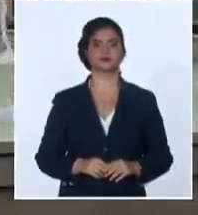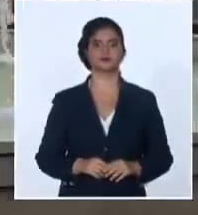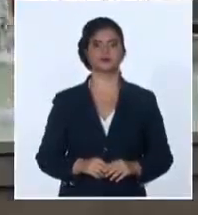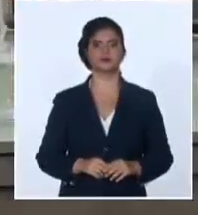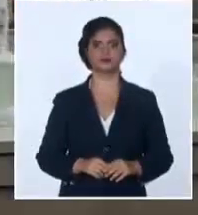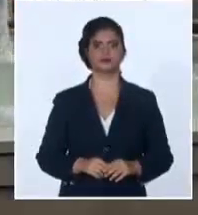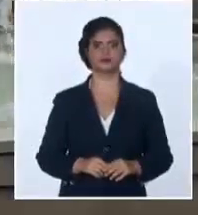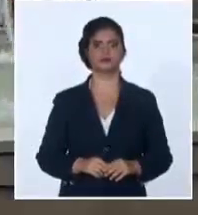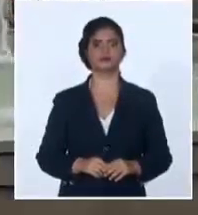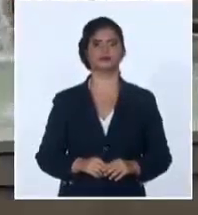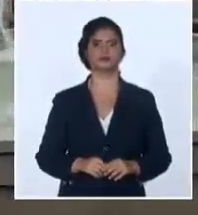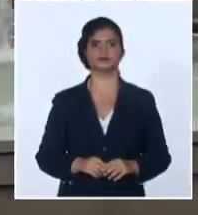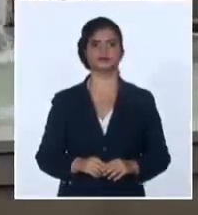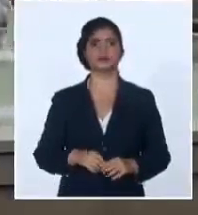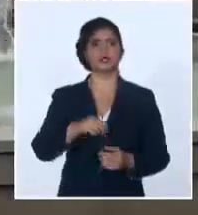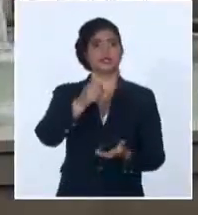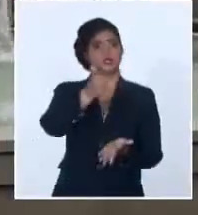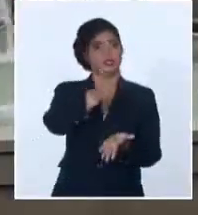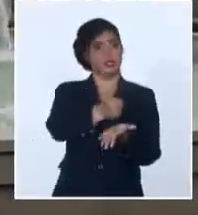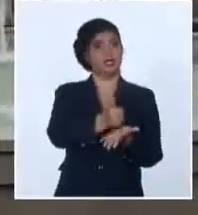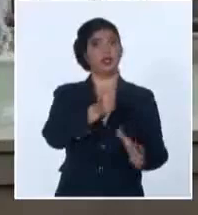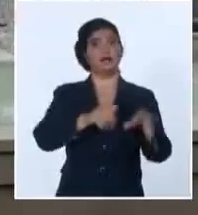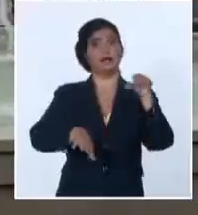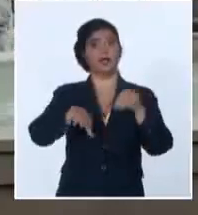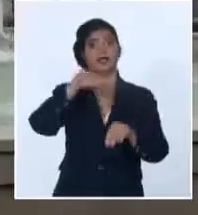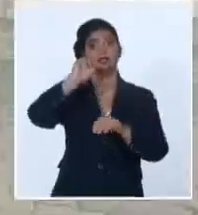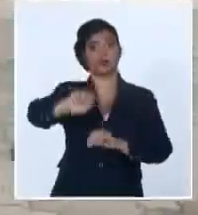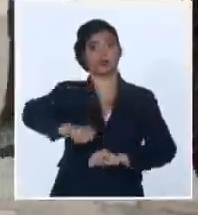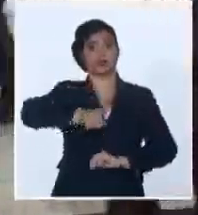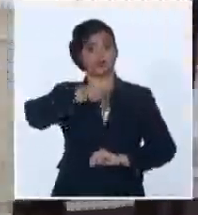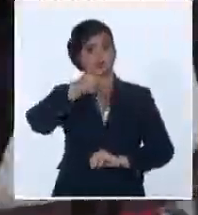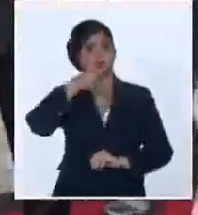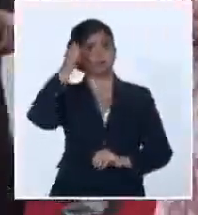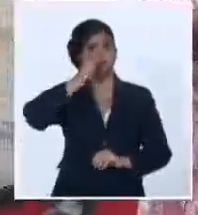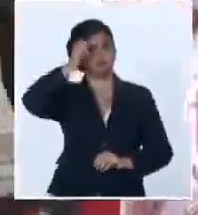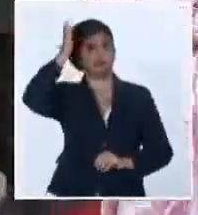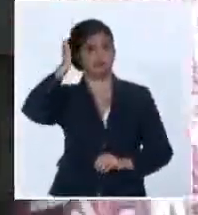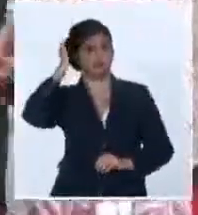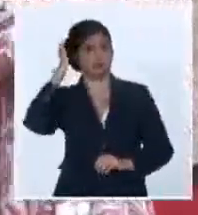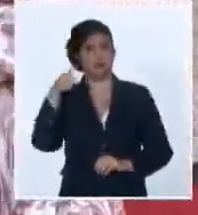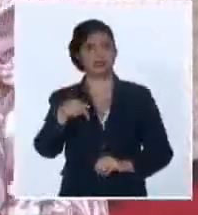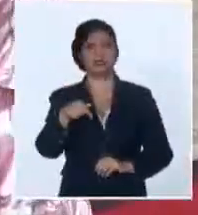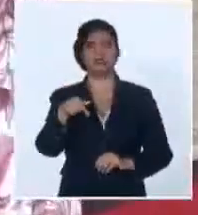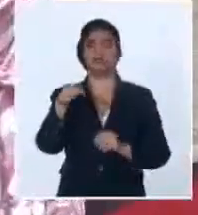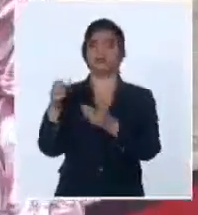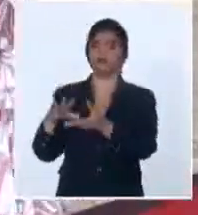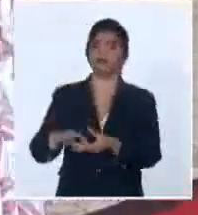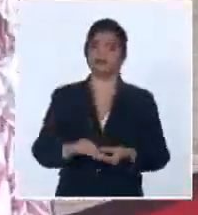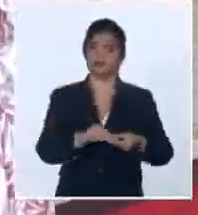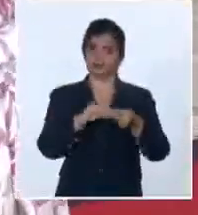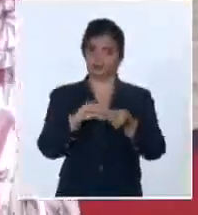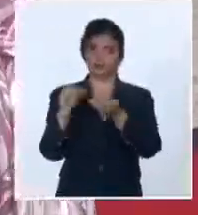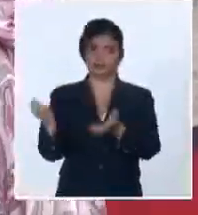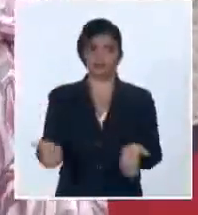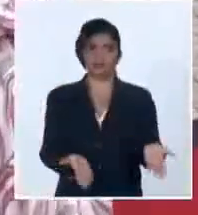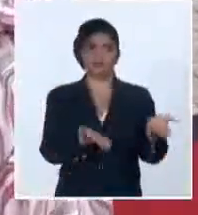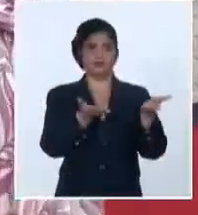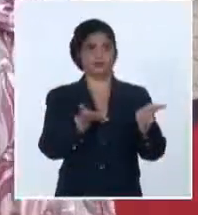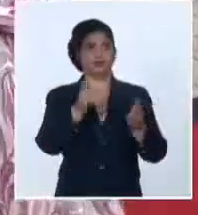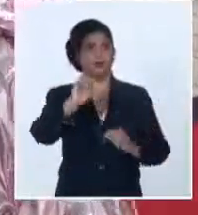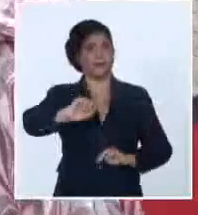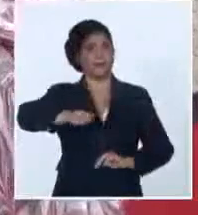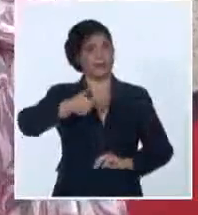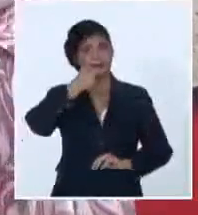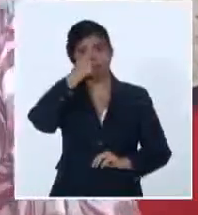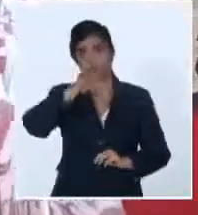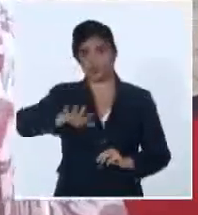En la sede del Palacio Presidencial, el jefe de Estado cubano fue recibido por el presidente de la República de Angola, João González